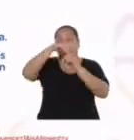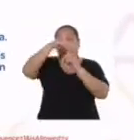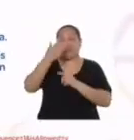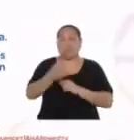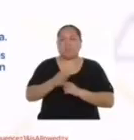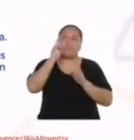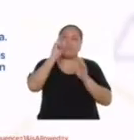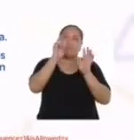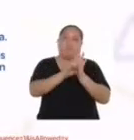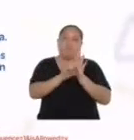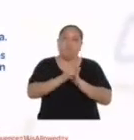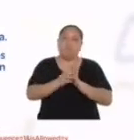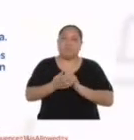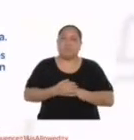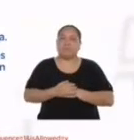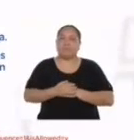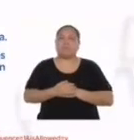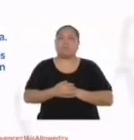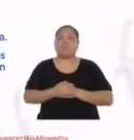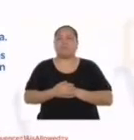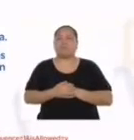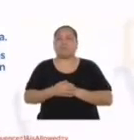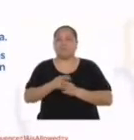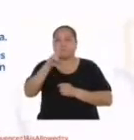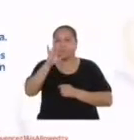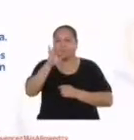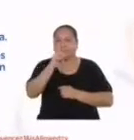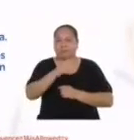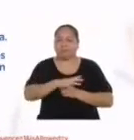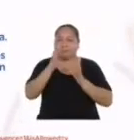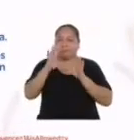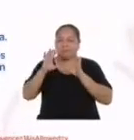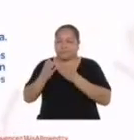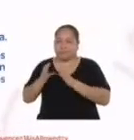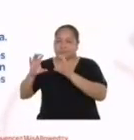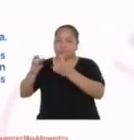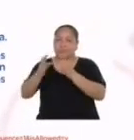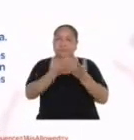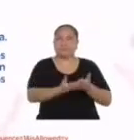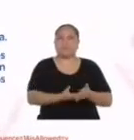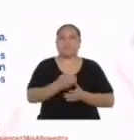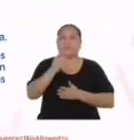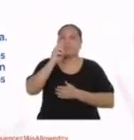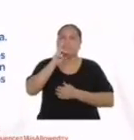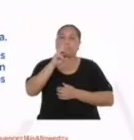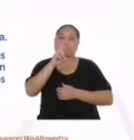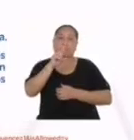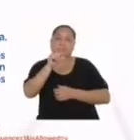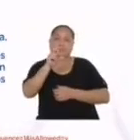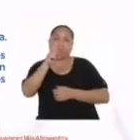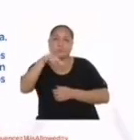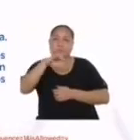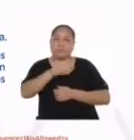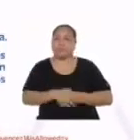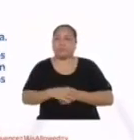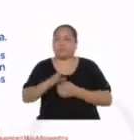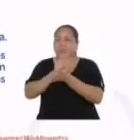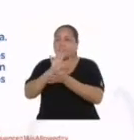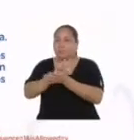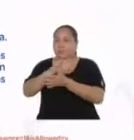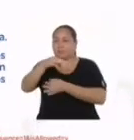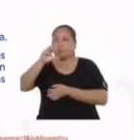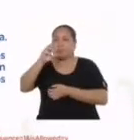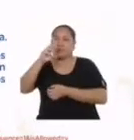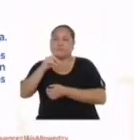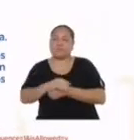especial. Por ejemplo, los residuos deben estar separados según sean orgánicos, de cartón y